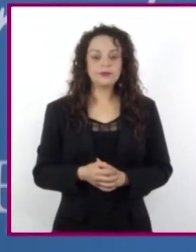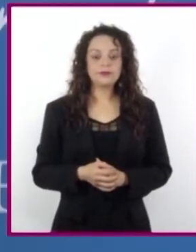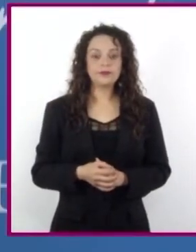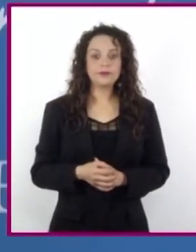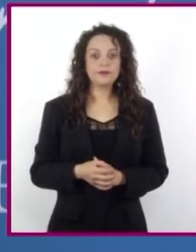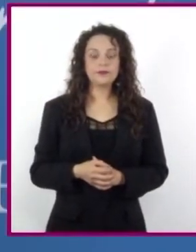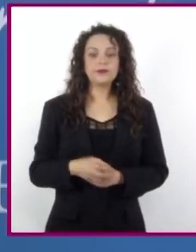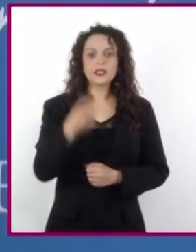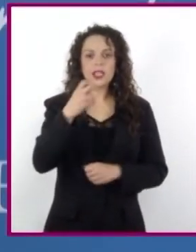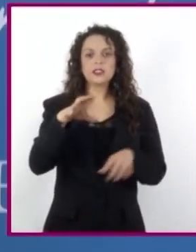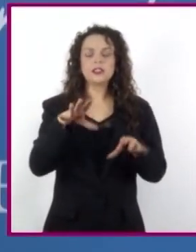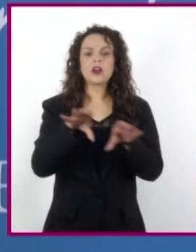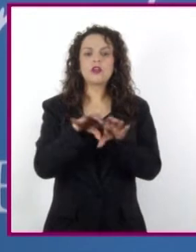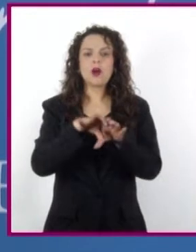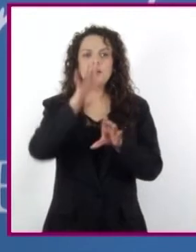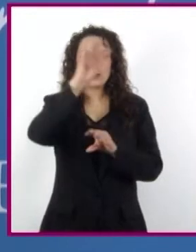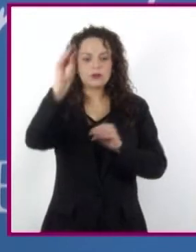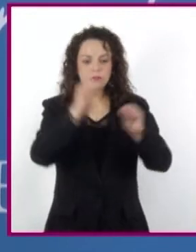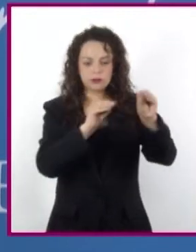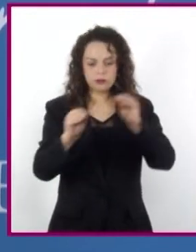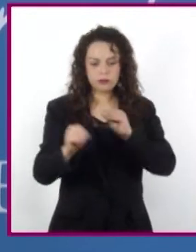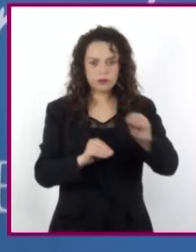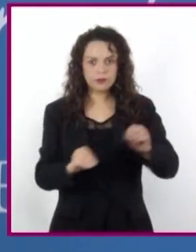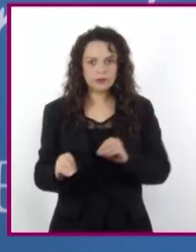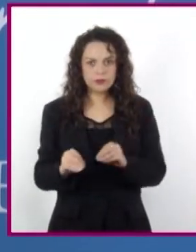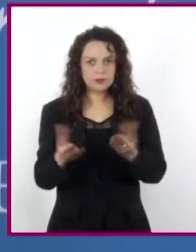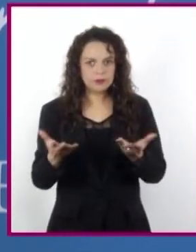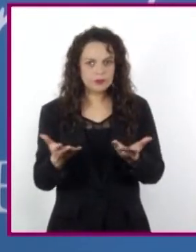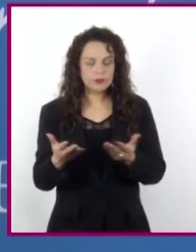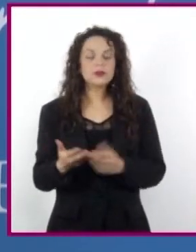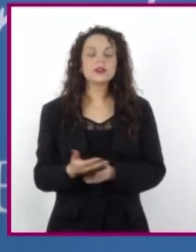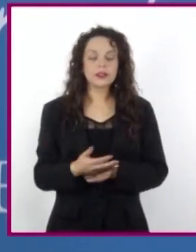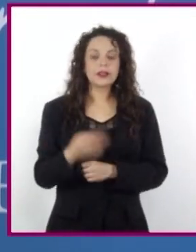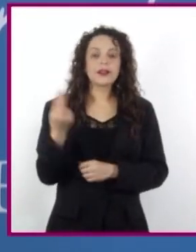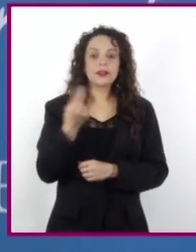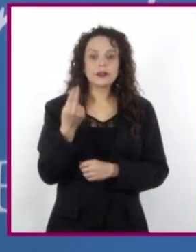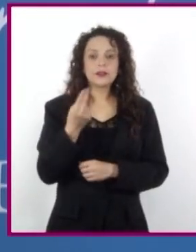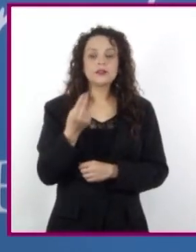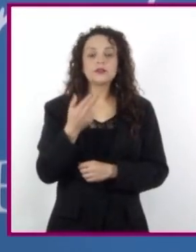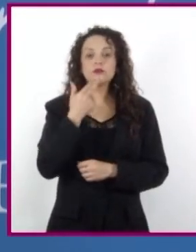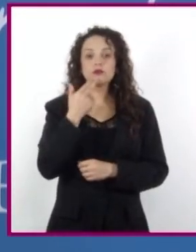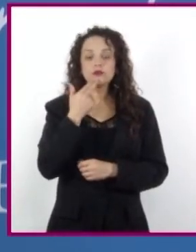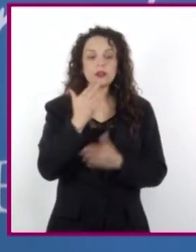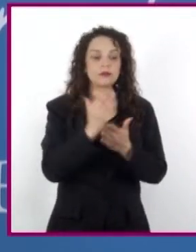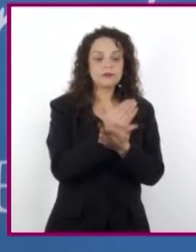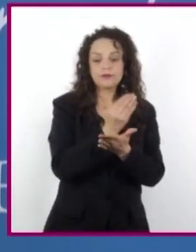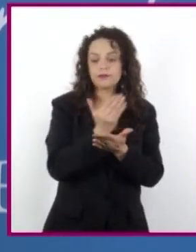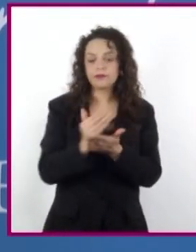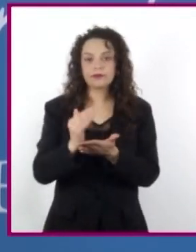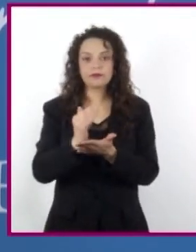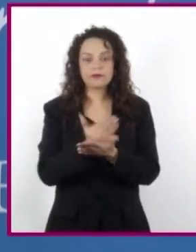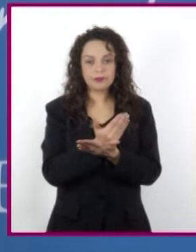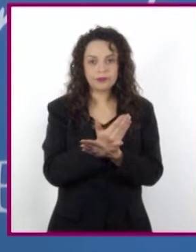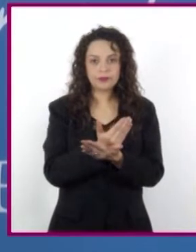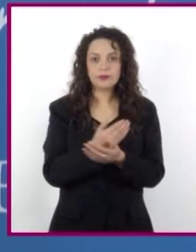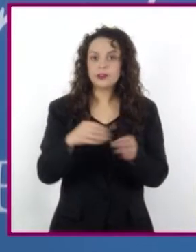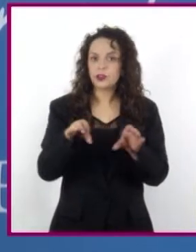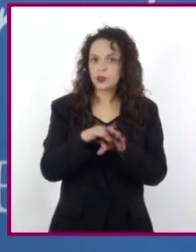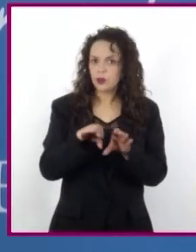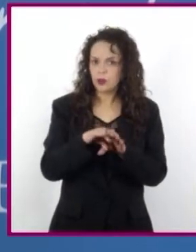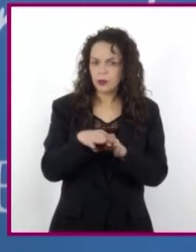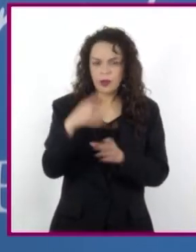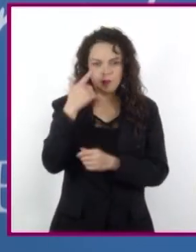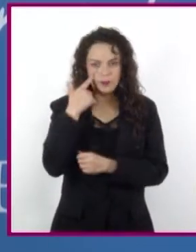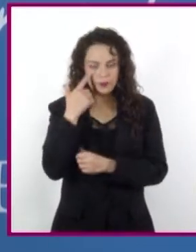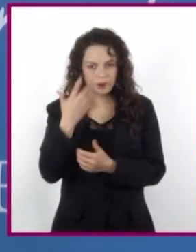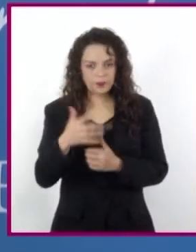Para descomponer en factores el binomio, se descomponen los factores de manera separada. Es decir,